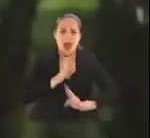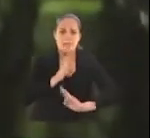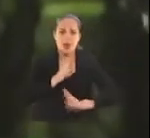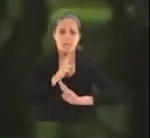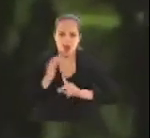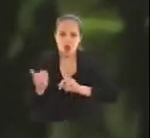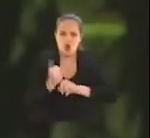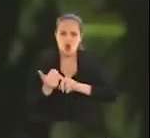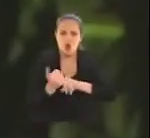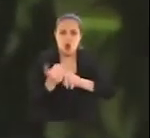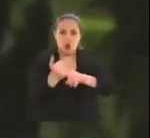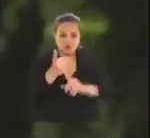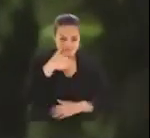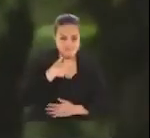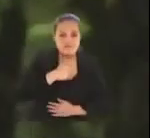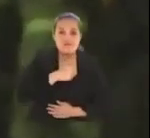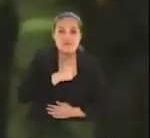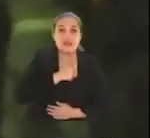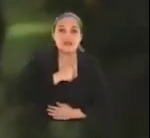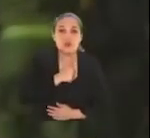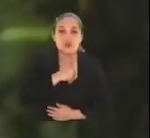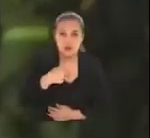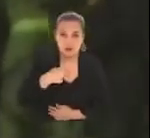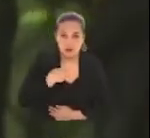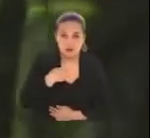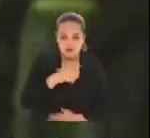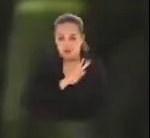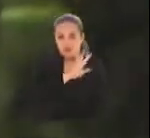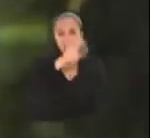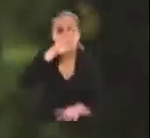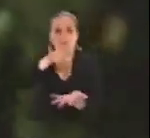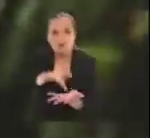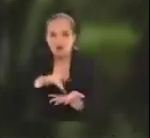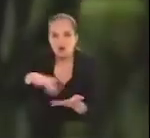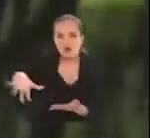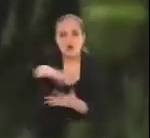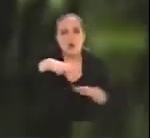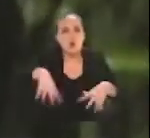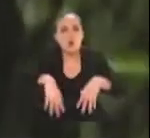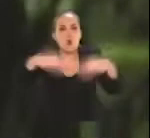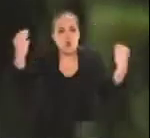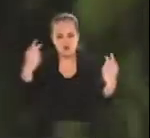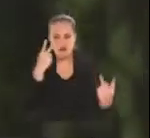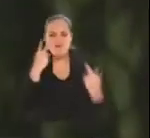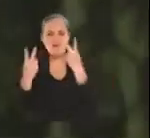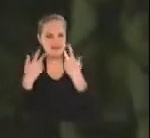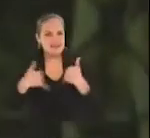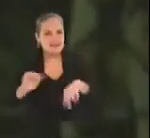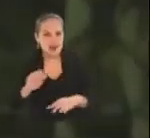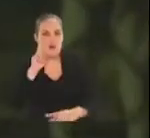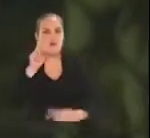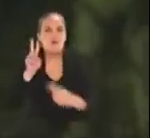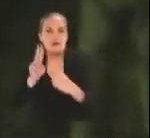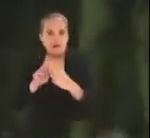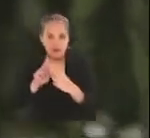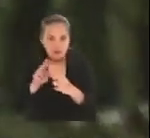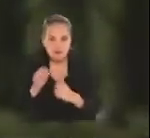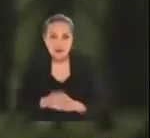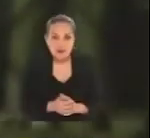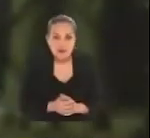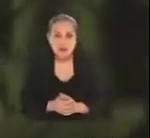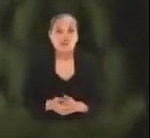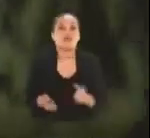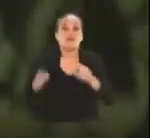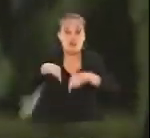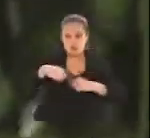yo mismo he estado varias veces en él en la zona del urabá antioqueño ya había también ido a ver está el